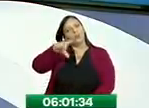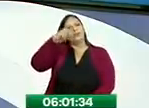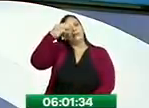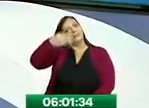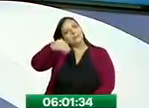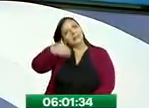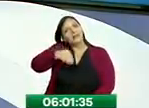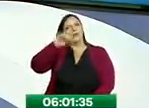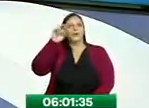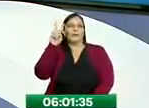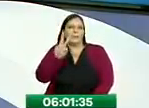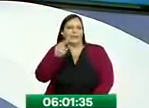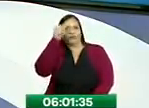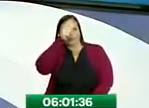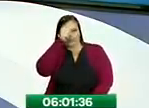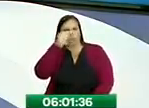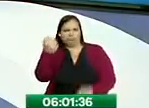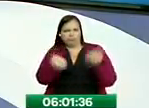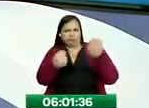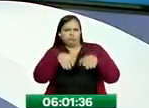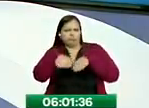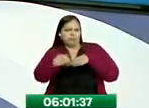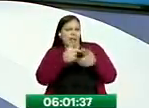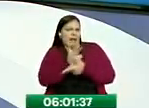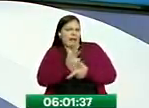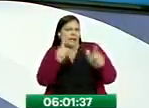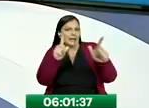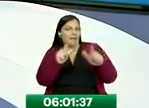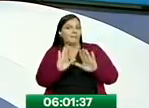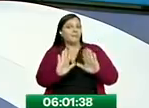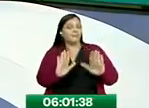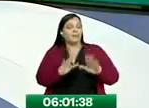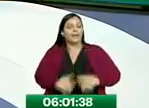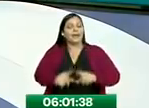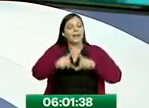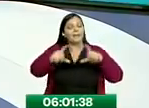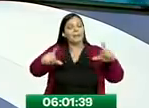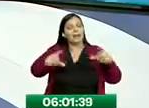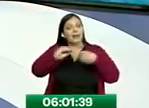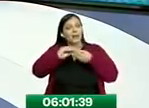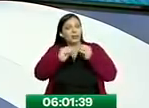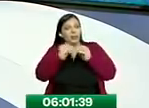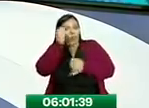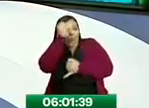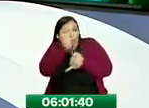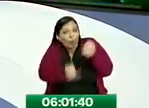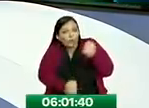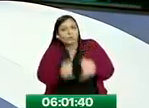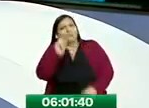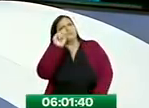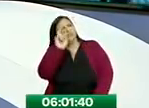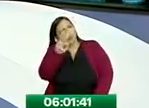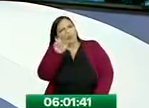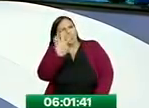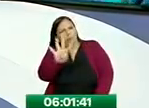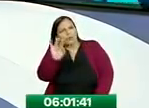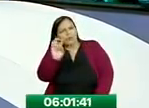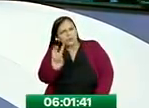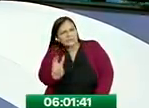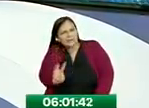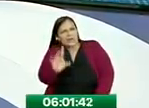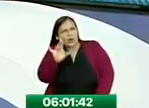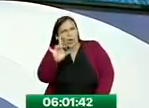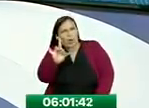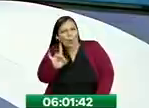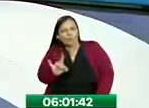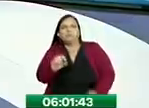placa par podrán circular el día martes, el día jueves y el día sábado. Así es, y la gente que